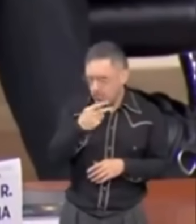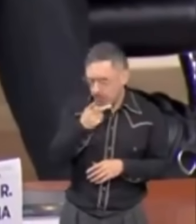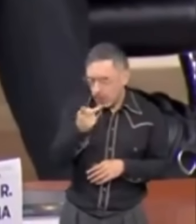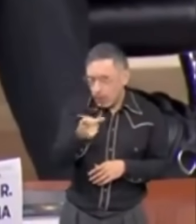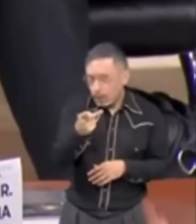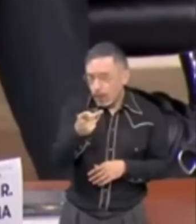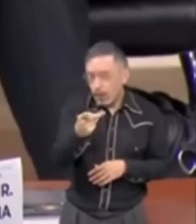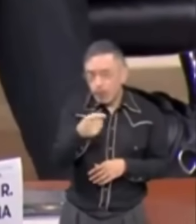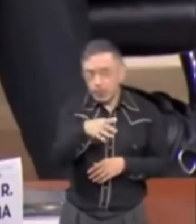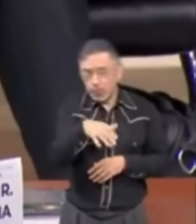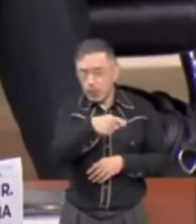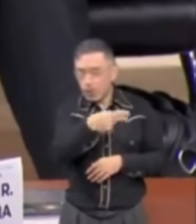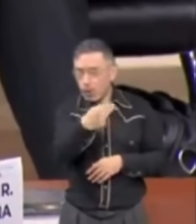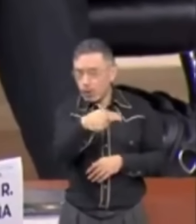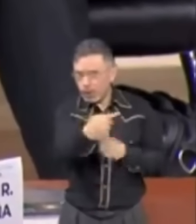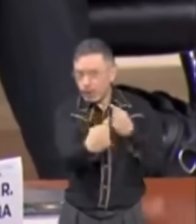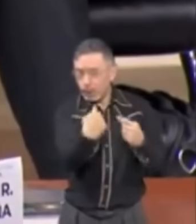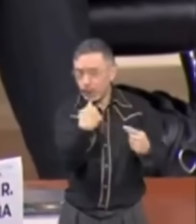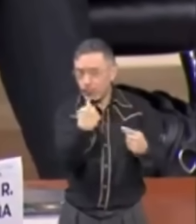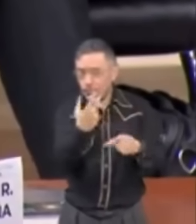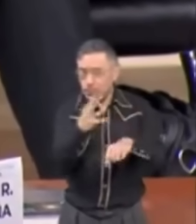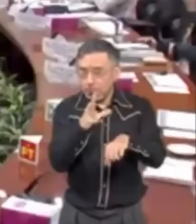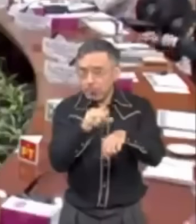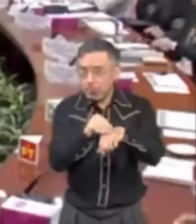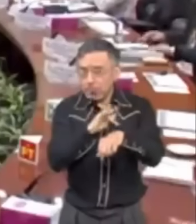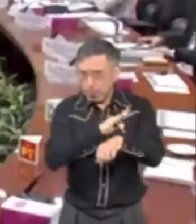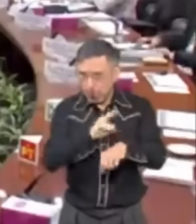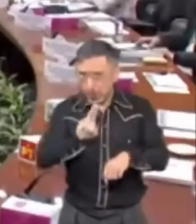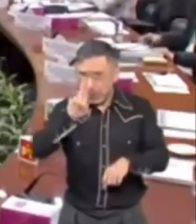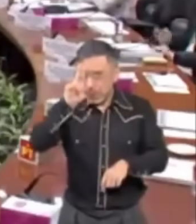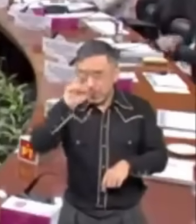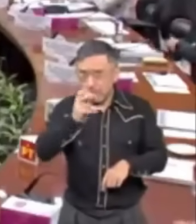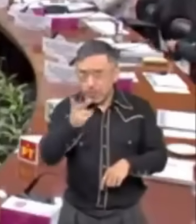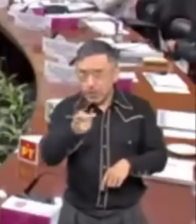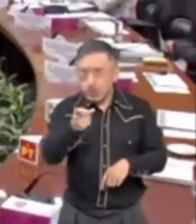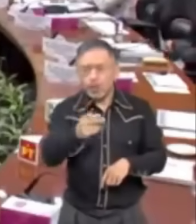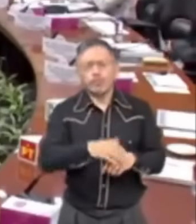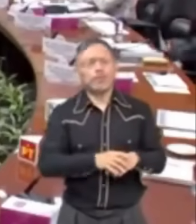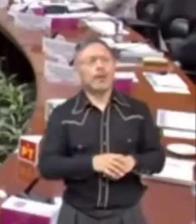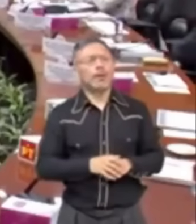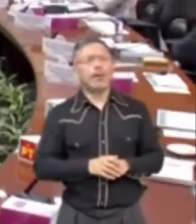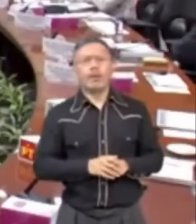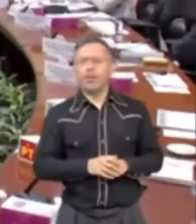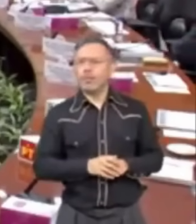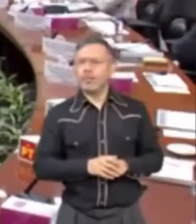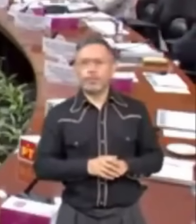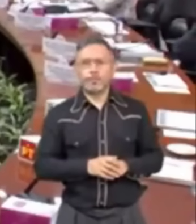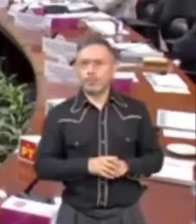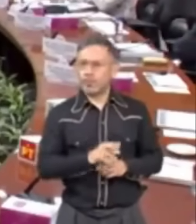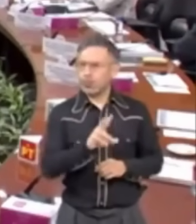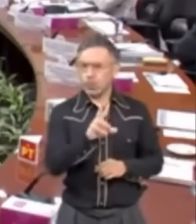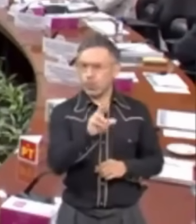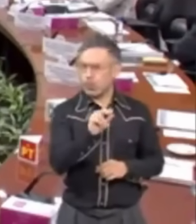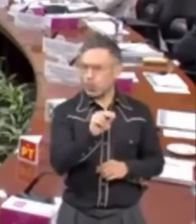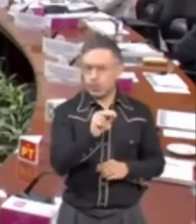puedo intervenir. Es la pregunta. No tenemos en ese en nuestro